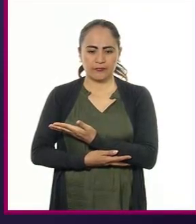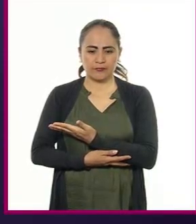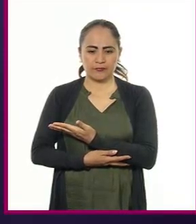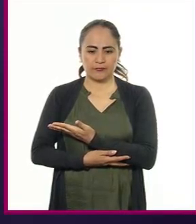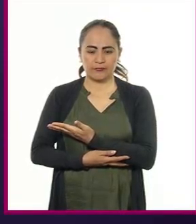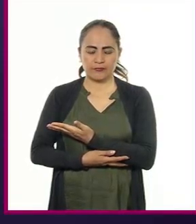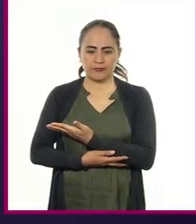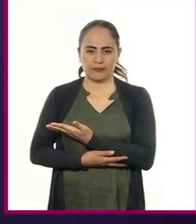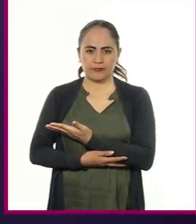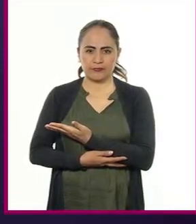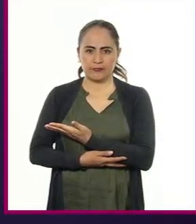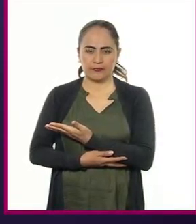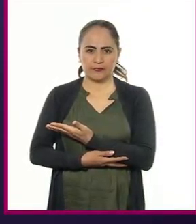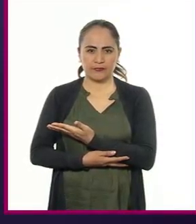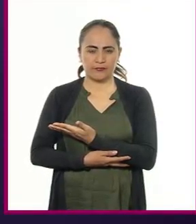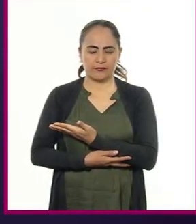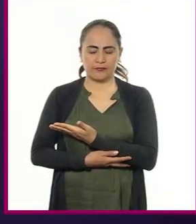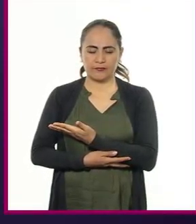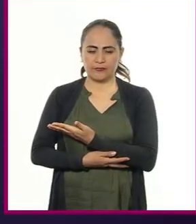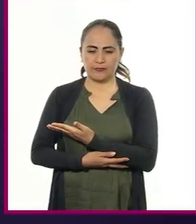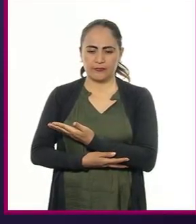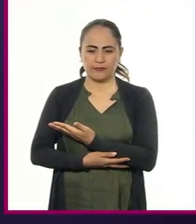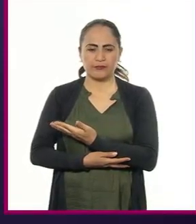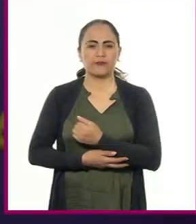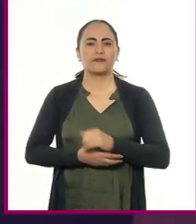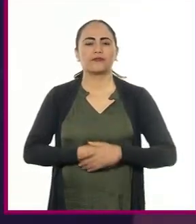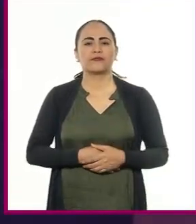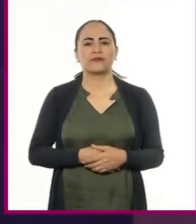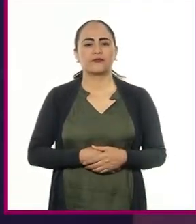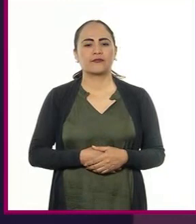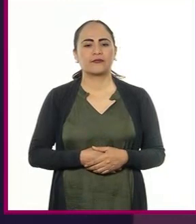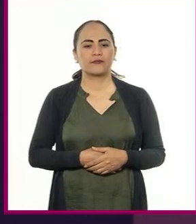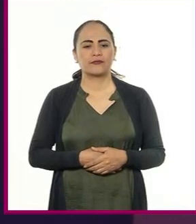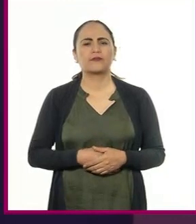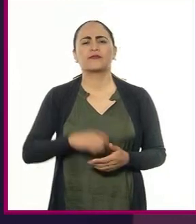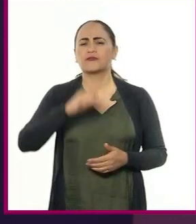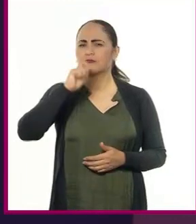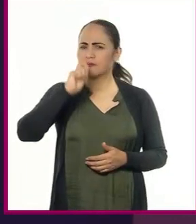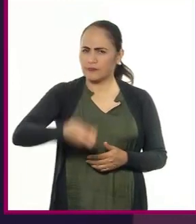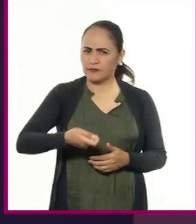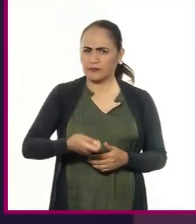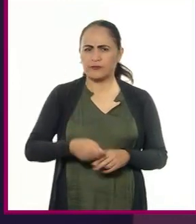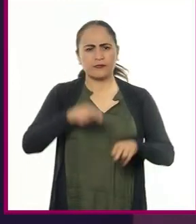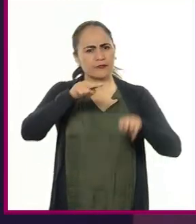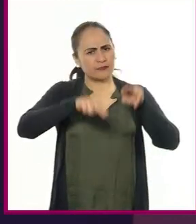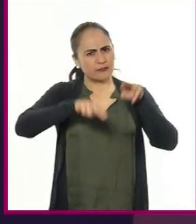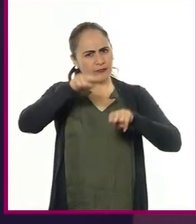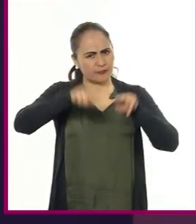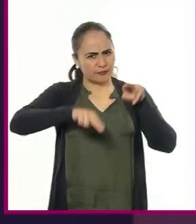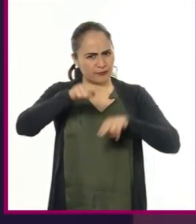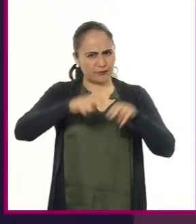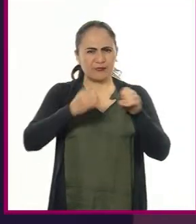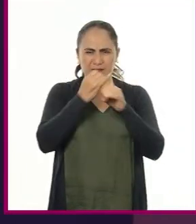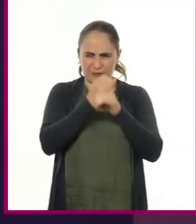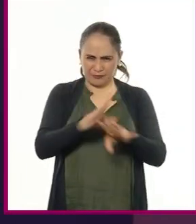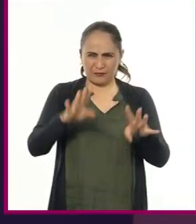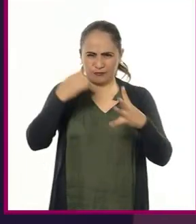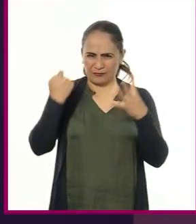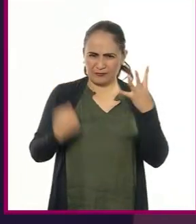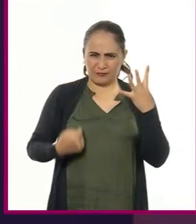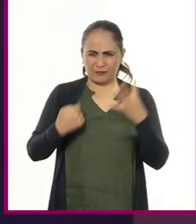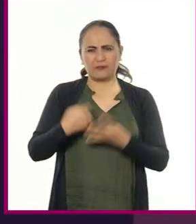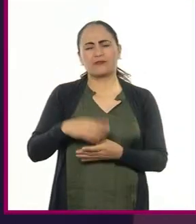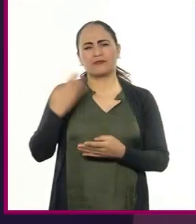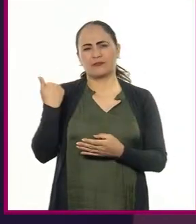0.4189x más 17.49. Significa que la gráfica sobre los datos proporcionados por